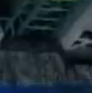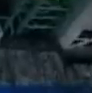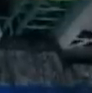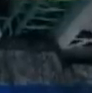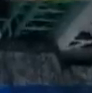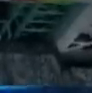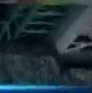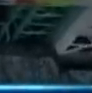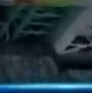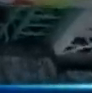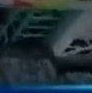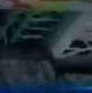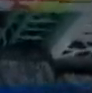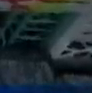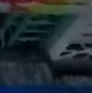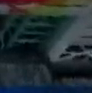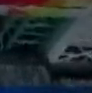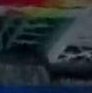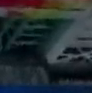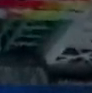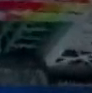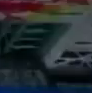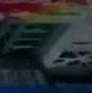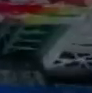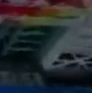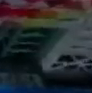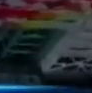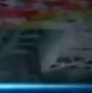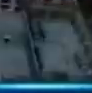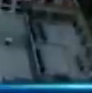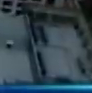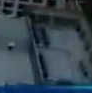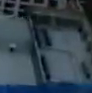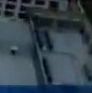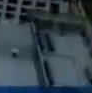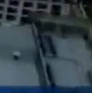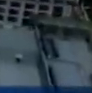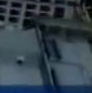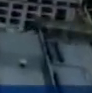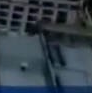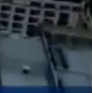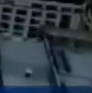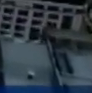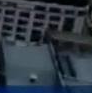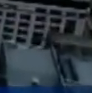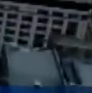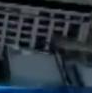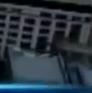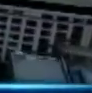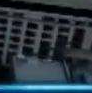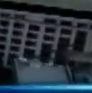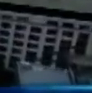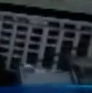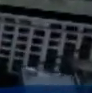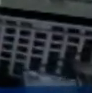Estado, Banecuador, Ex Nacional de Fomento, el Banco del IES, el BIES, Servicio de Rentas Internas SRI,